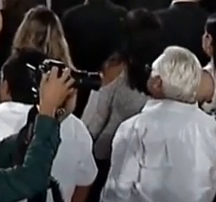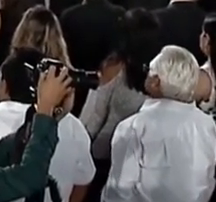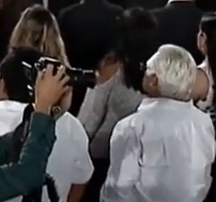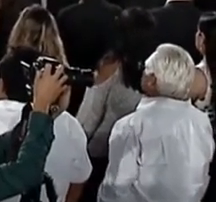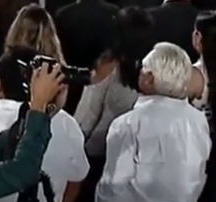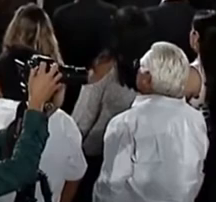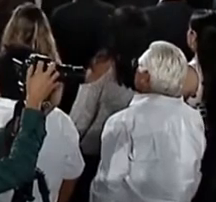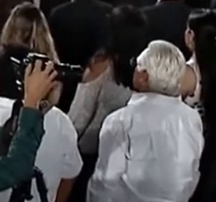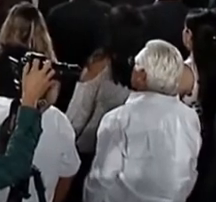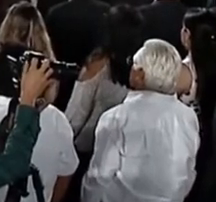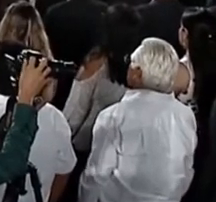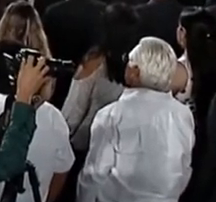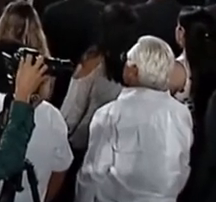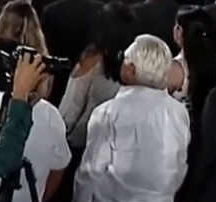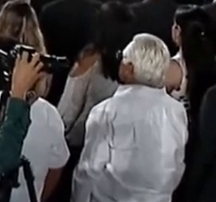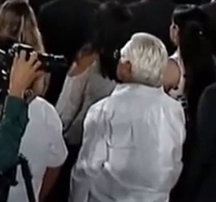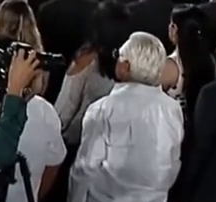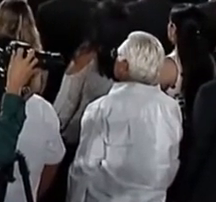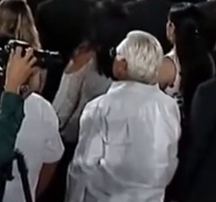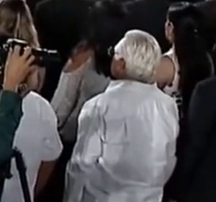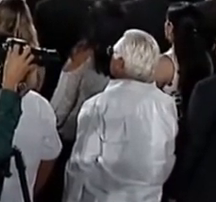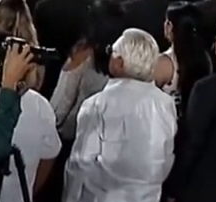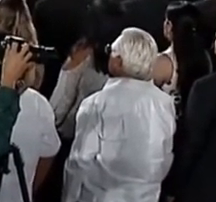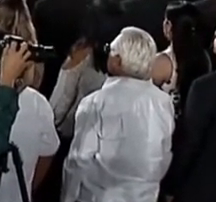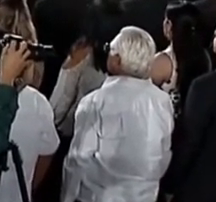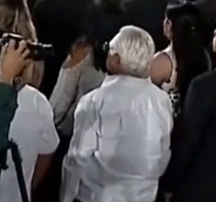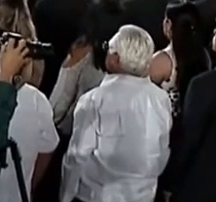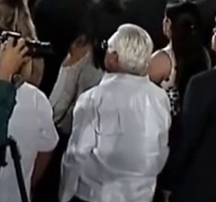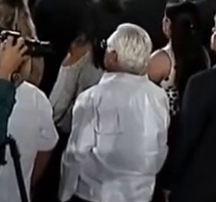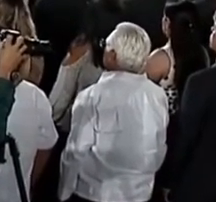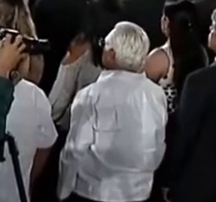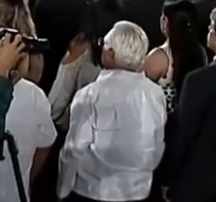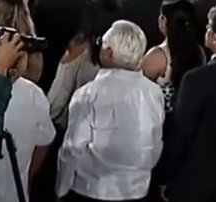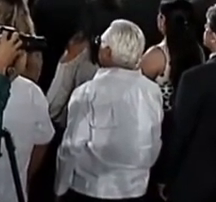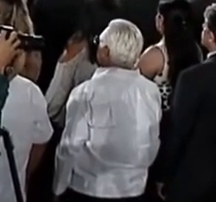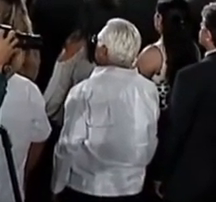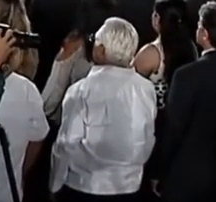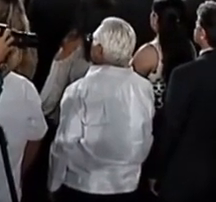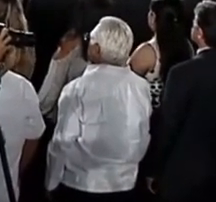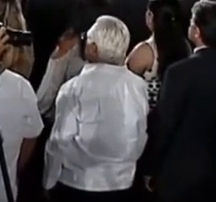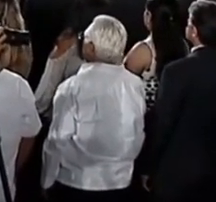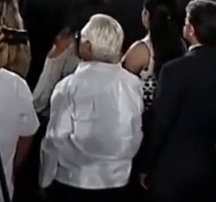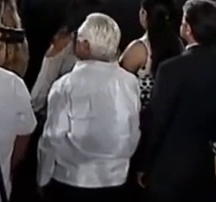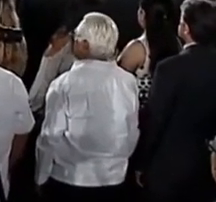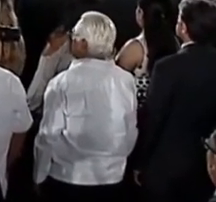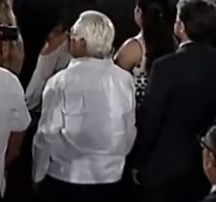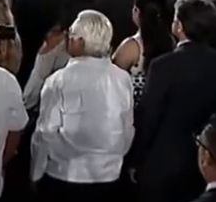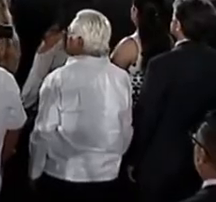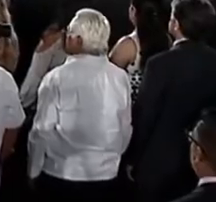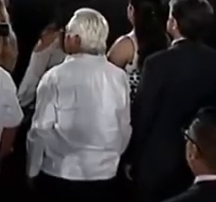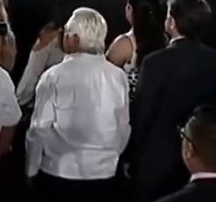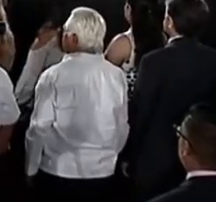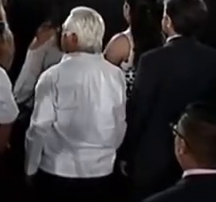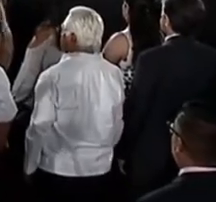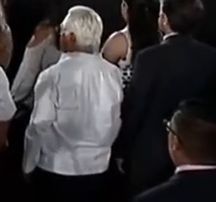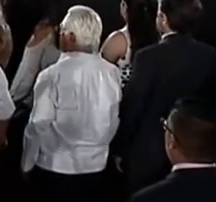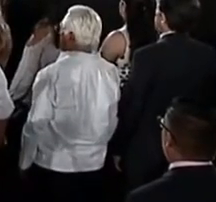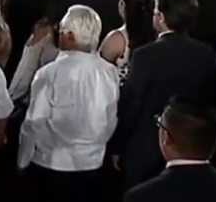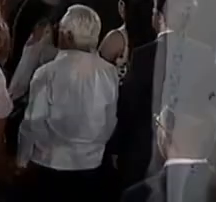cielo un soldado en cada hijo te dio. Un soldado en cada hijo te dio.